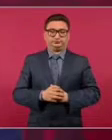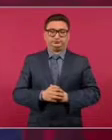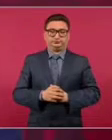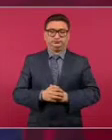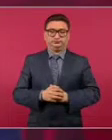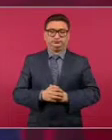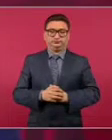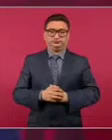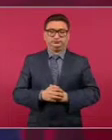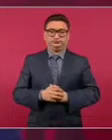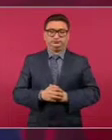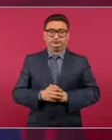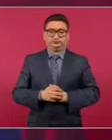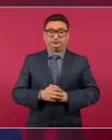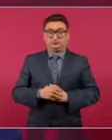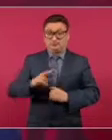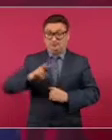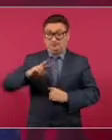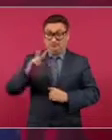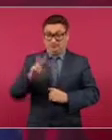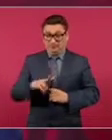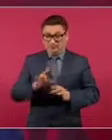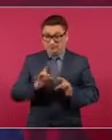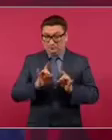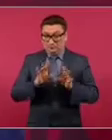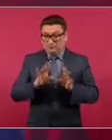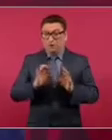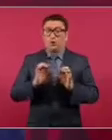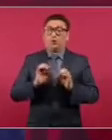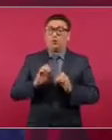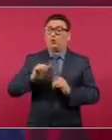reales o provocados.